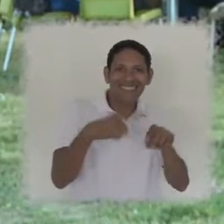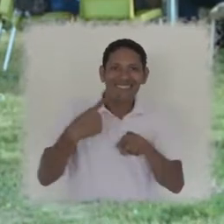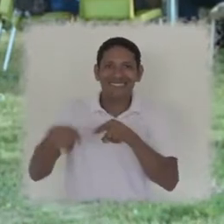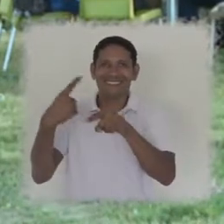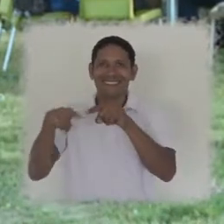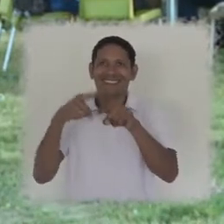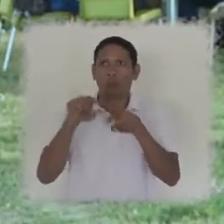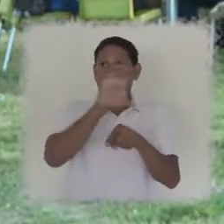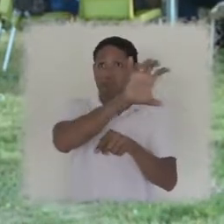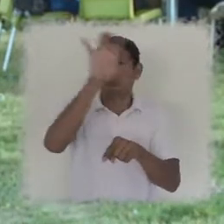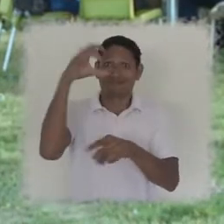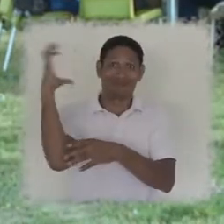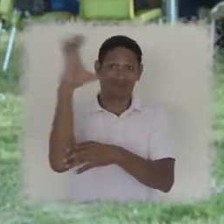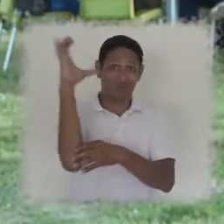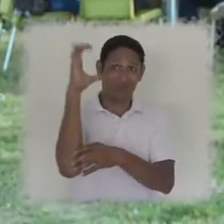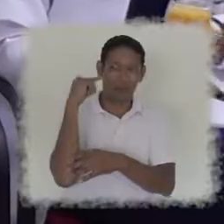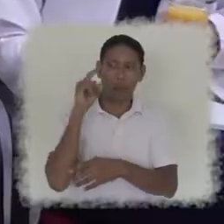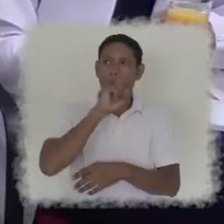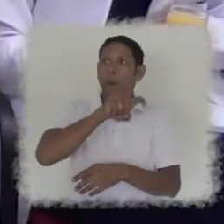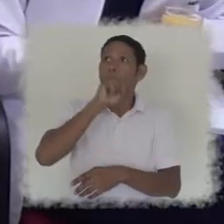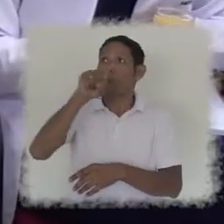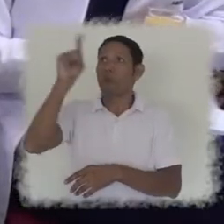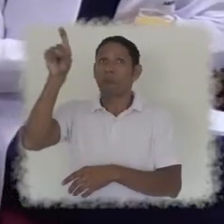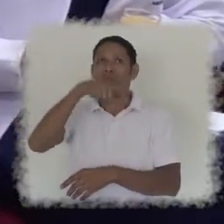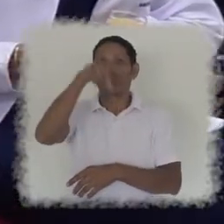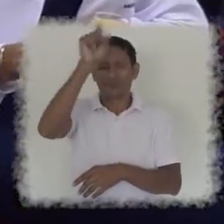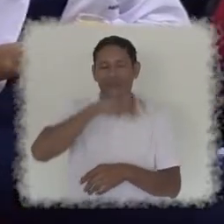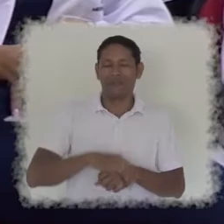en diferentes centros de salud del país.